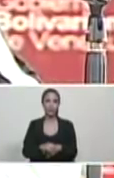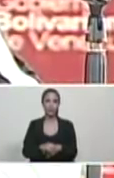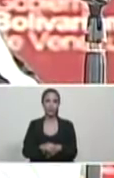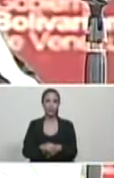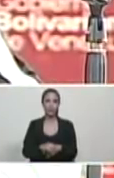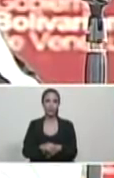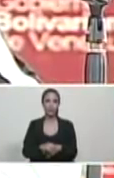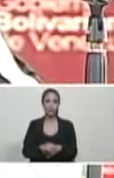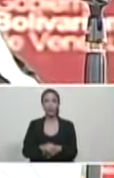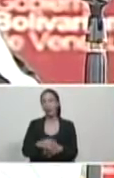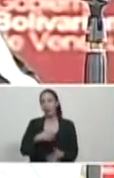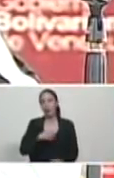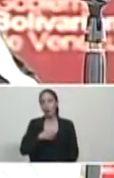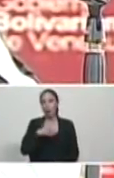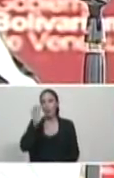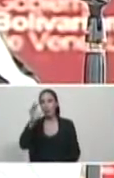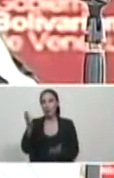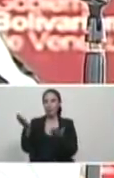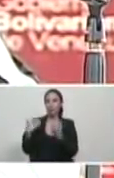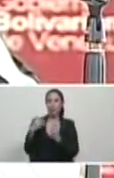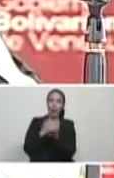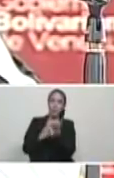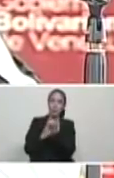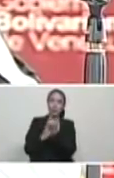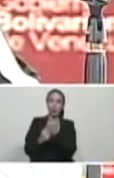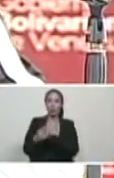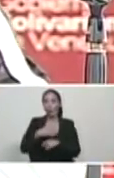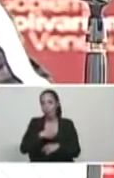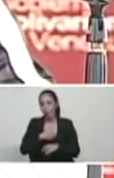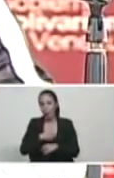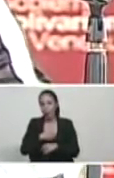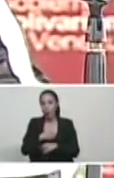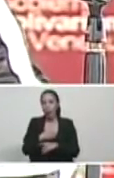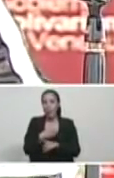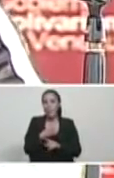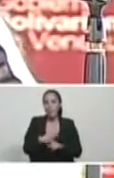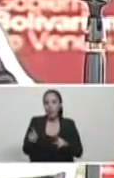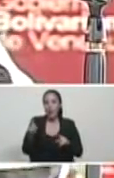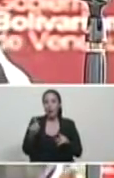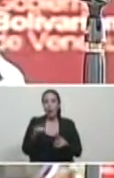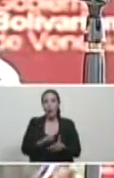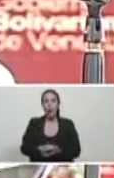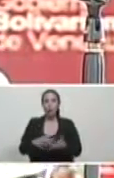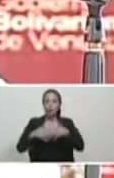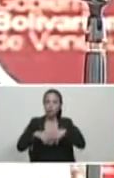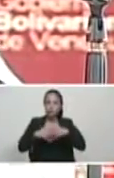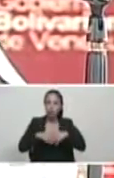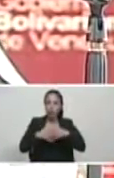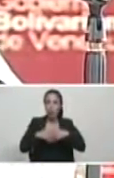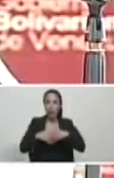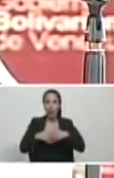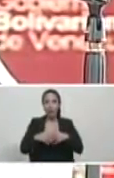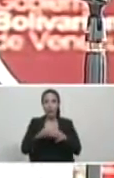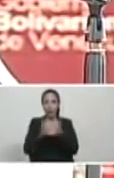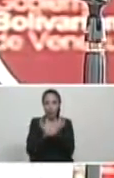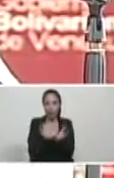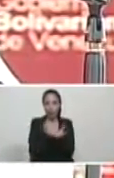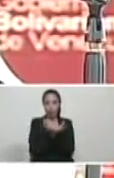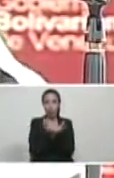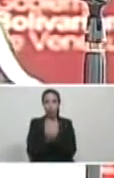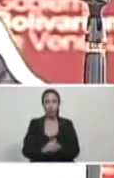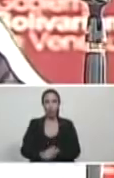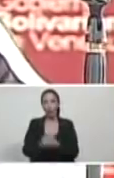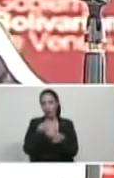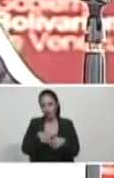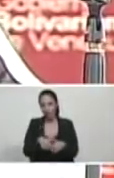puedo decir de qué país es, pero ya tenemos avanzado el tema y creo que podemos consolidar una fábrica de paz y vida a nivel nacional y